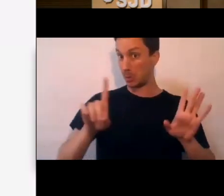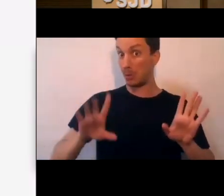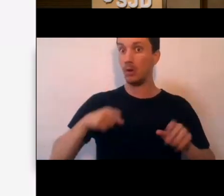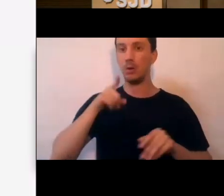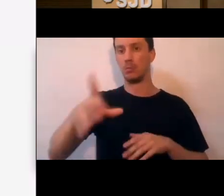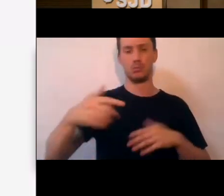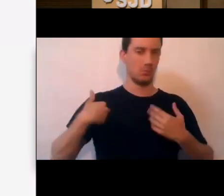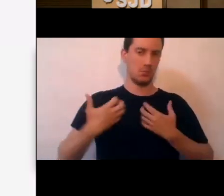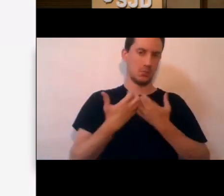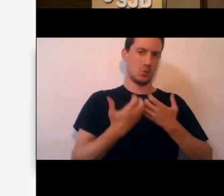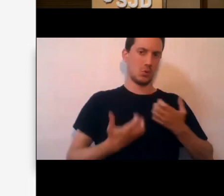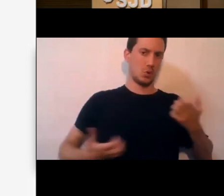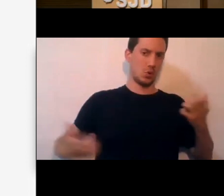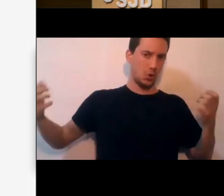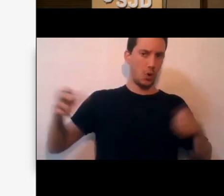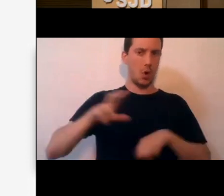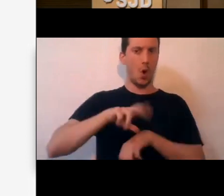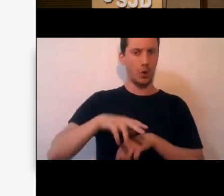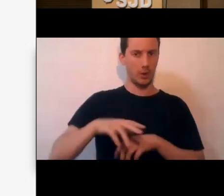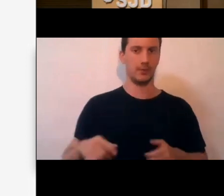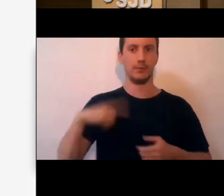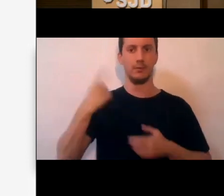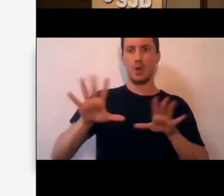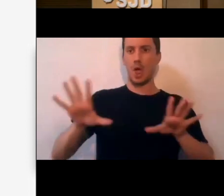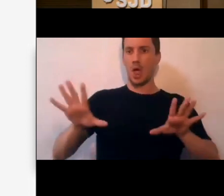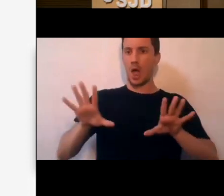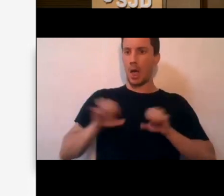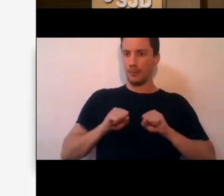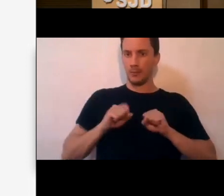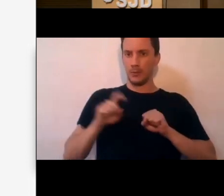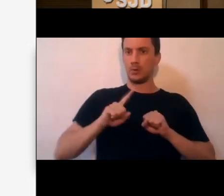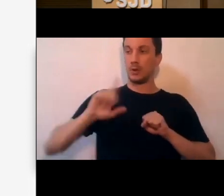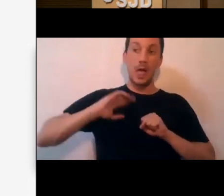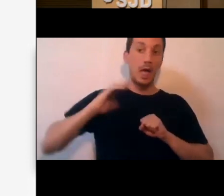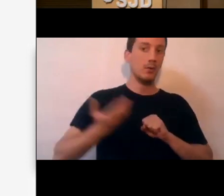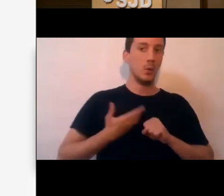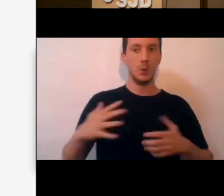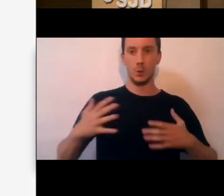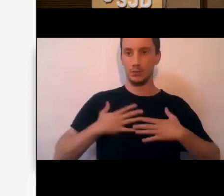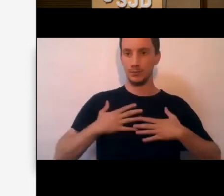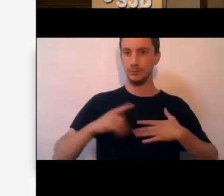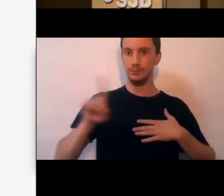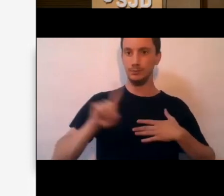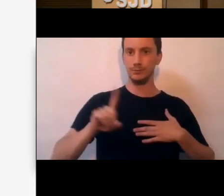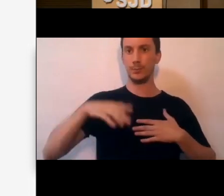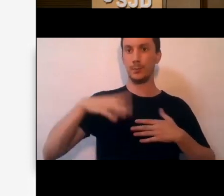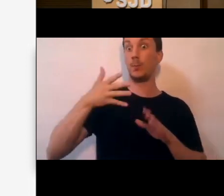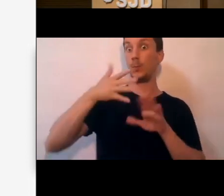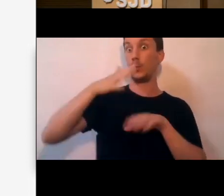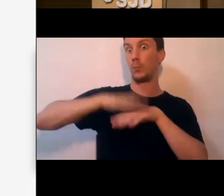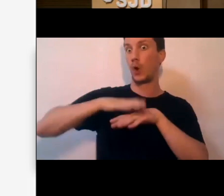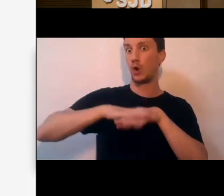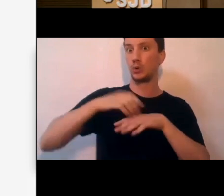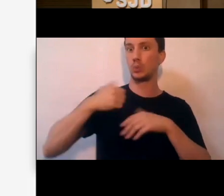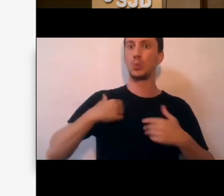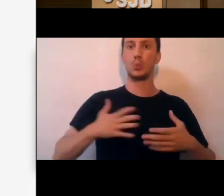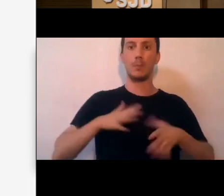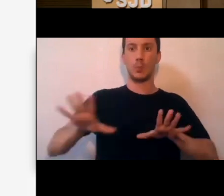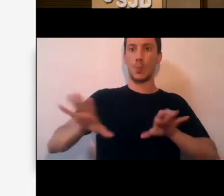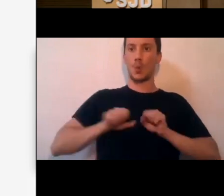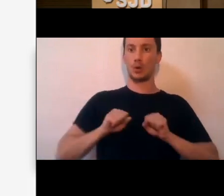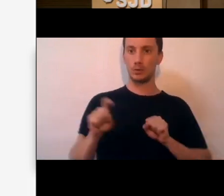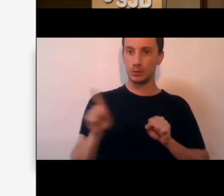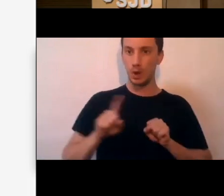permanecen muchas horas. No se absorben, o sea que no son perjudiciales porque no tienen absorción, no